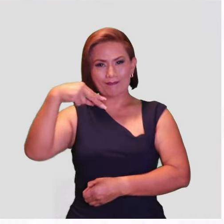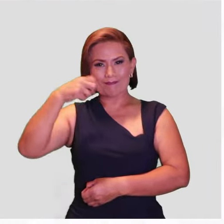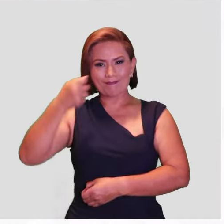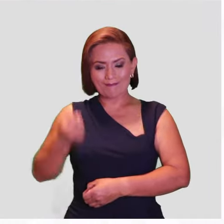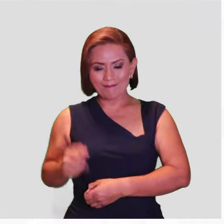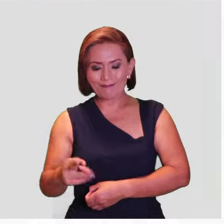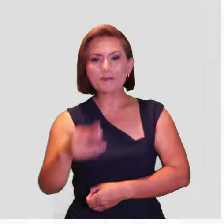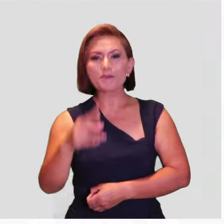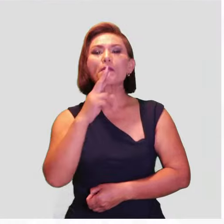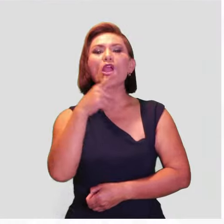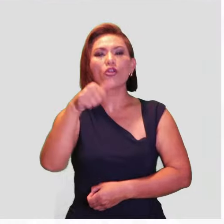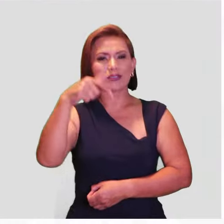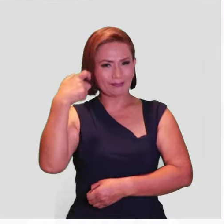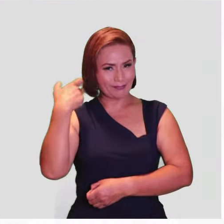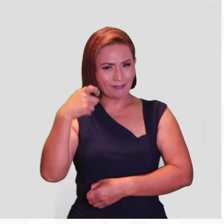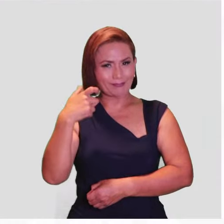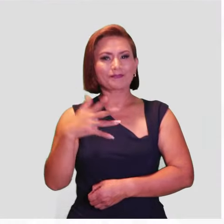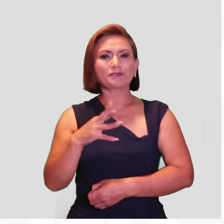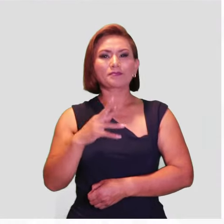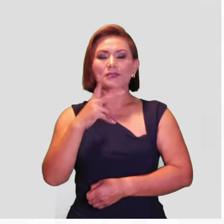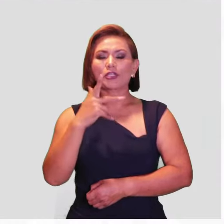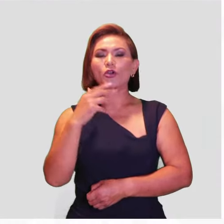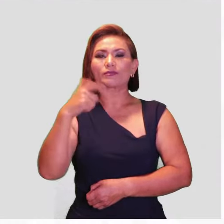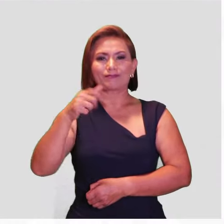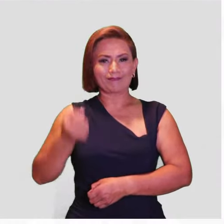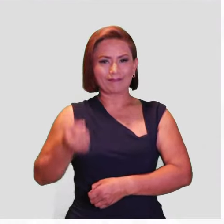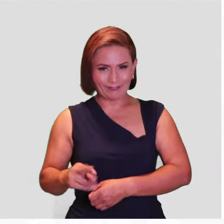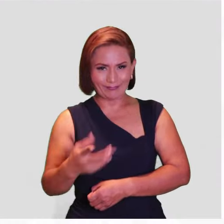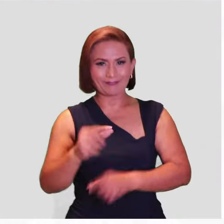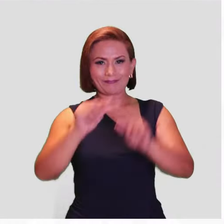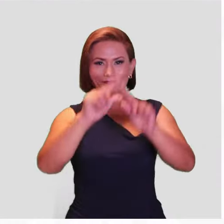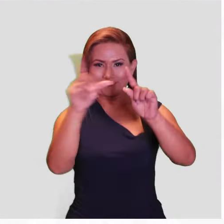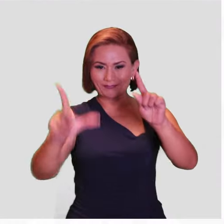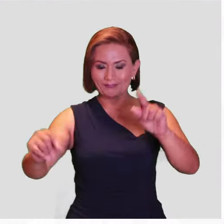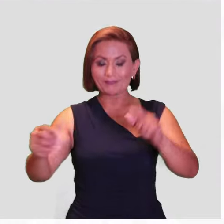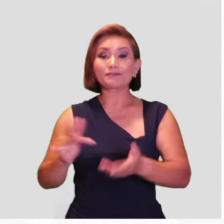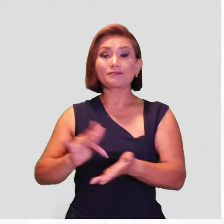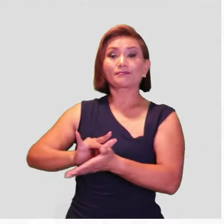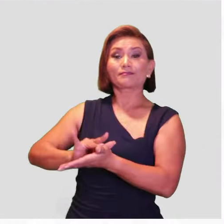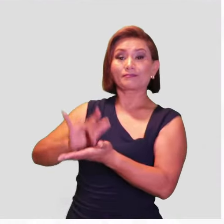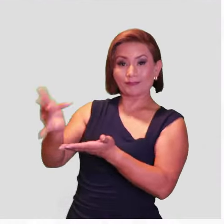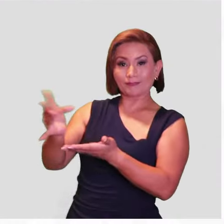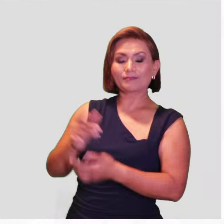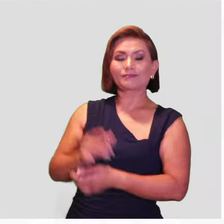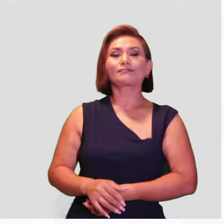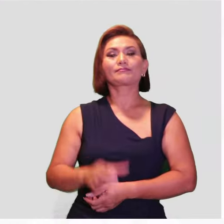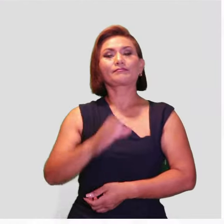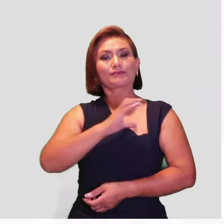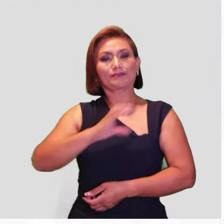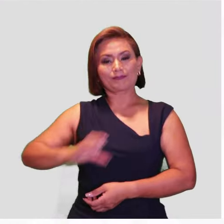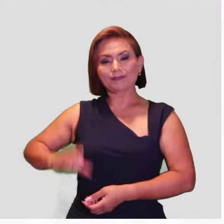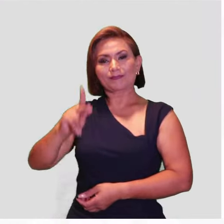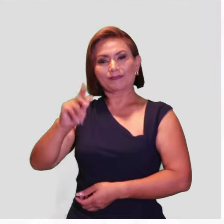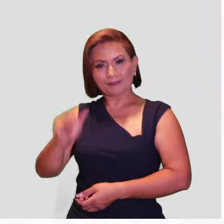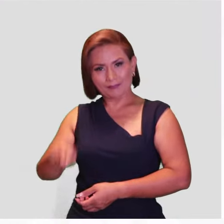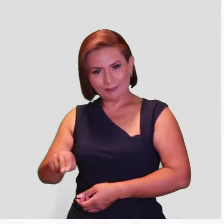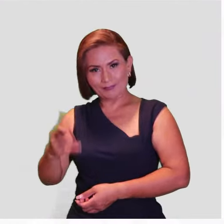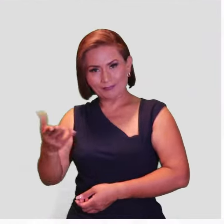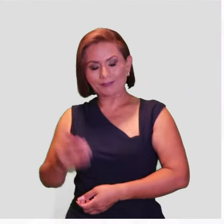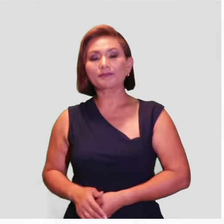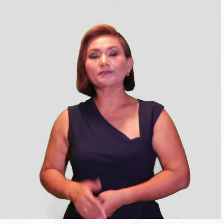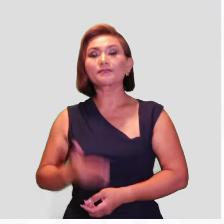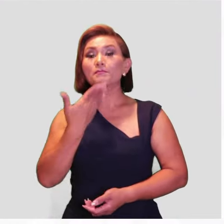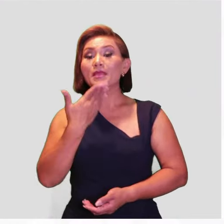San Juan del Río. Gracias, candidato Roberto Cabrera Valencia, candidato del Partido Acción Nacional. Y también